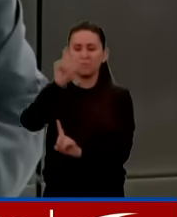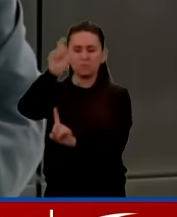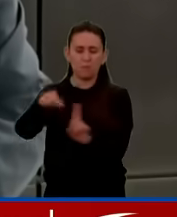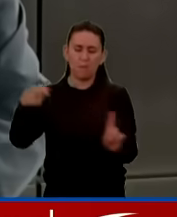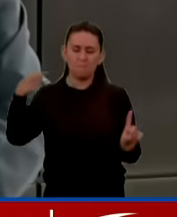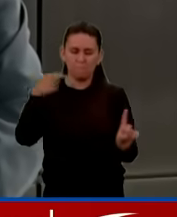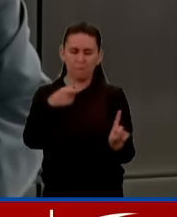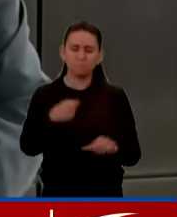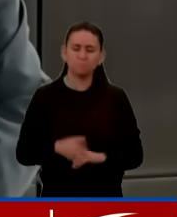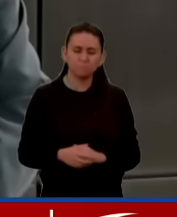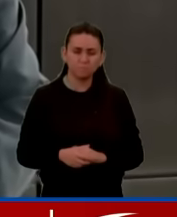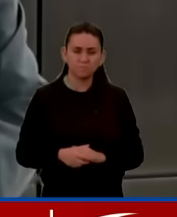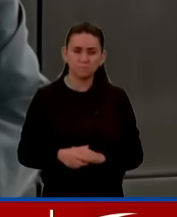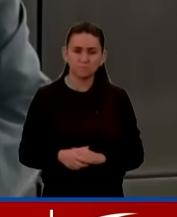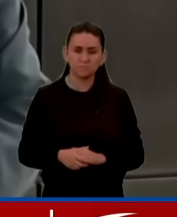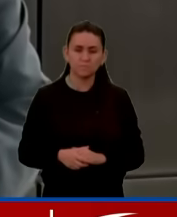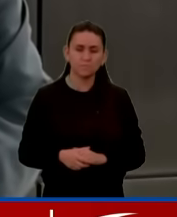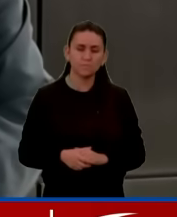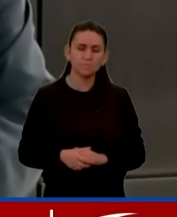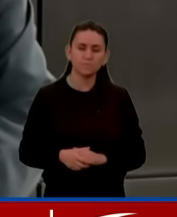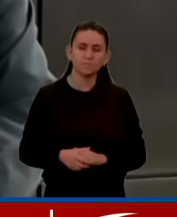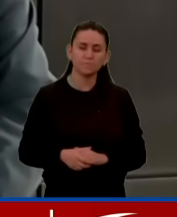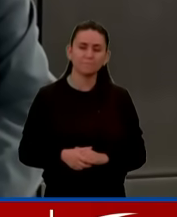Ya existe